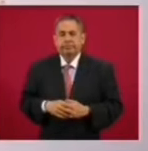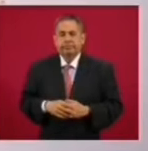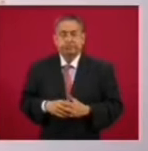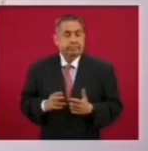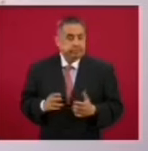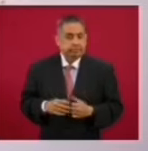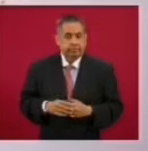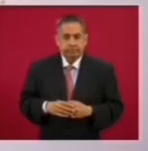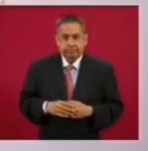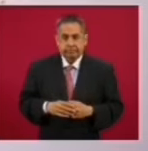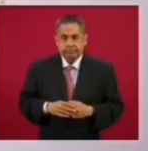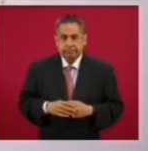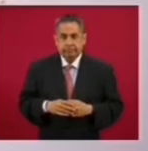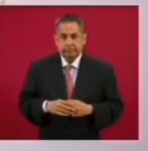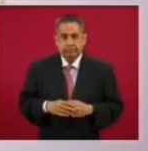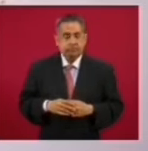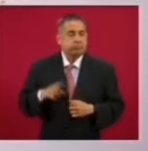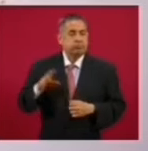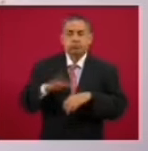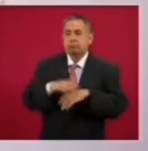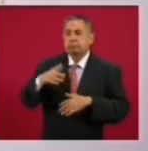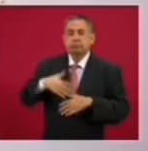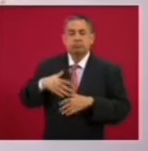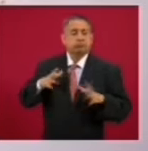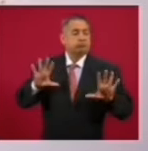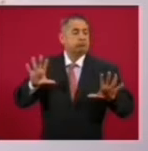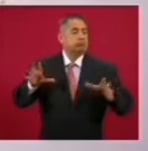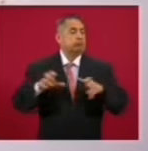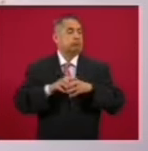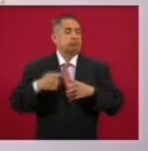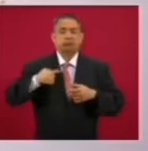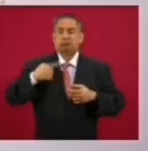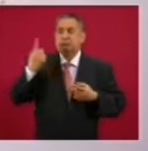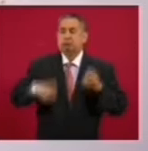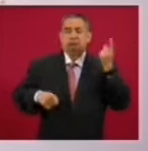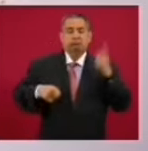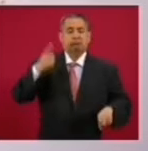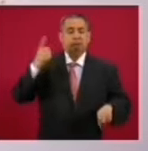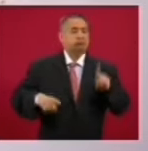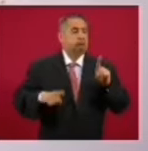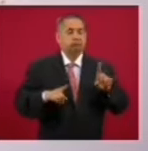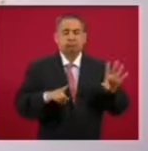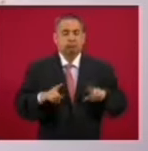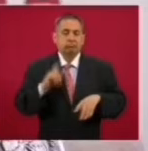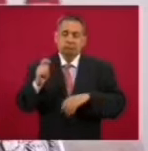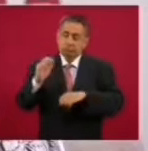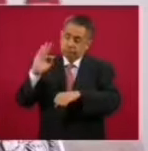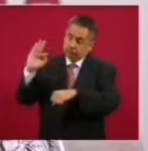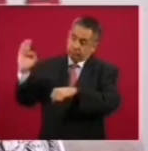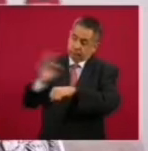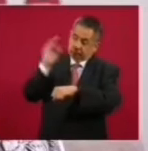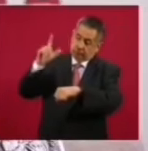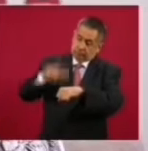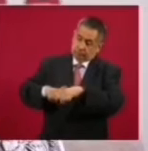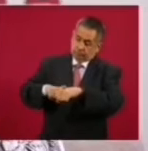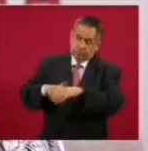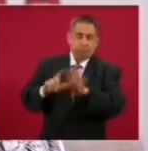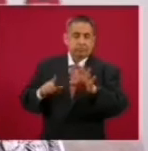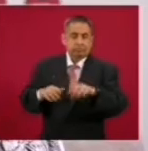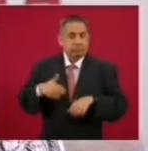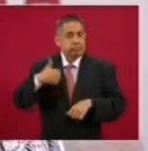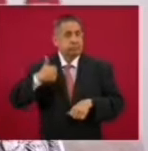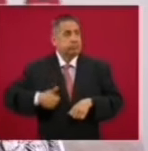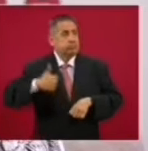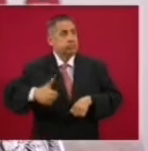porque no es un régimen centralista, sino federalista, y los estados